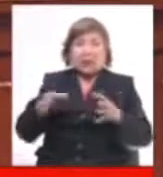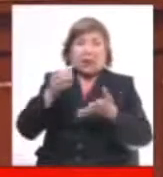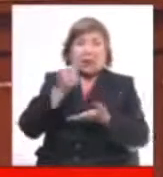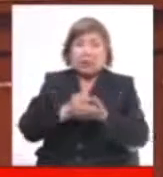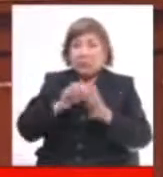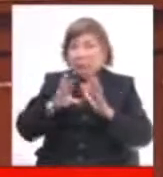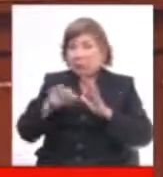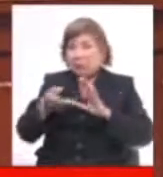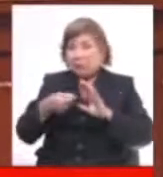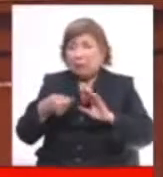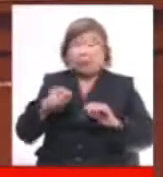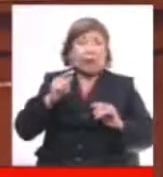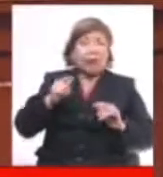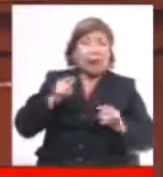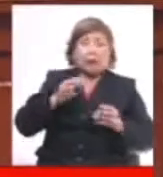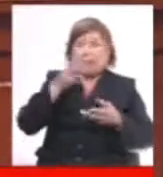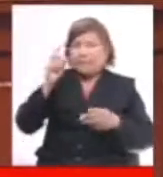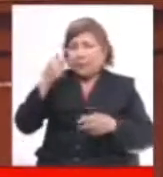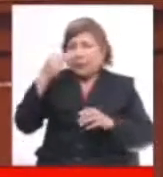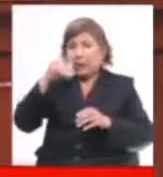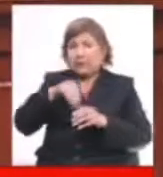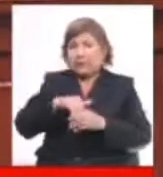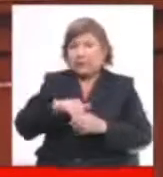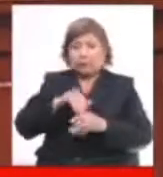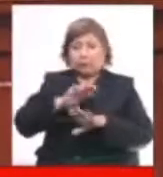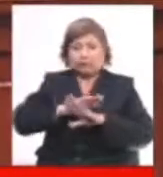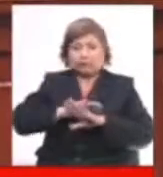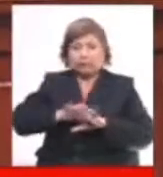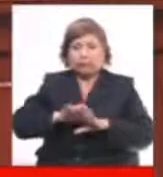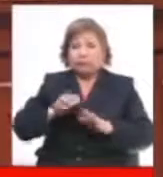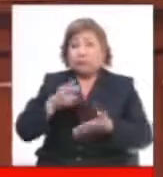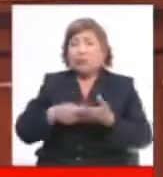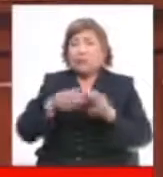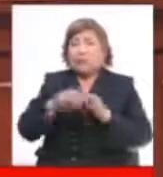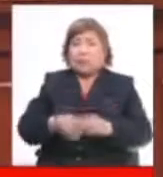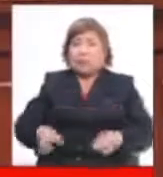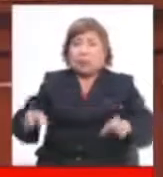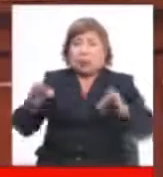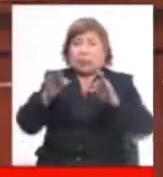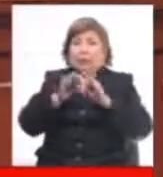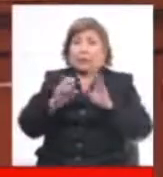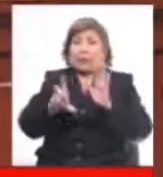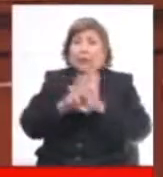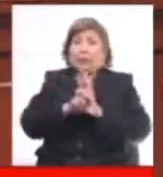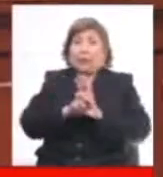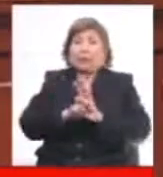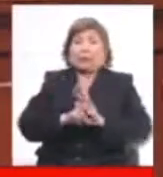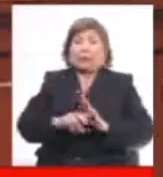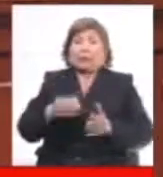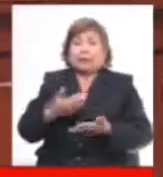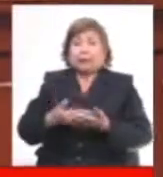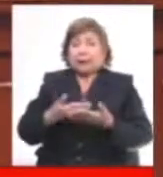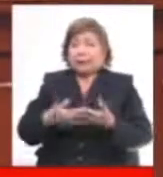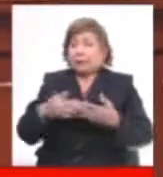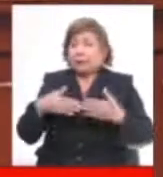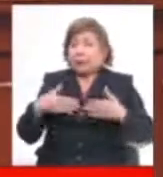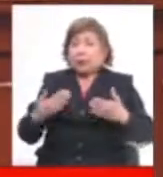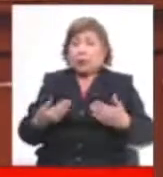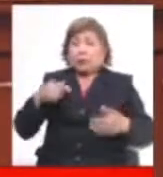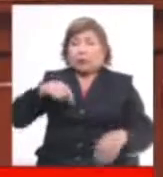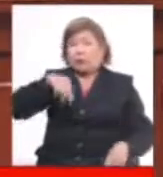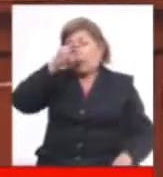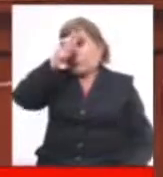aprobaremos en primera votación esta importante ley de reforma constitucional que nuestro